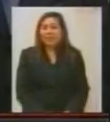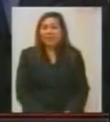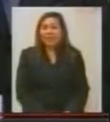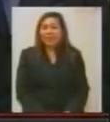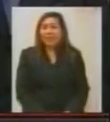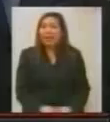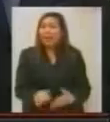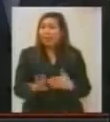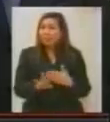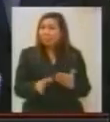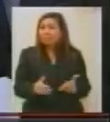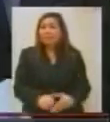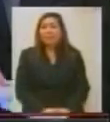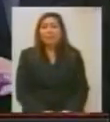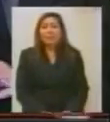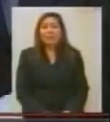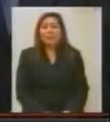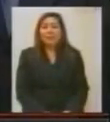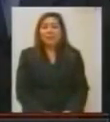en un espacio de